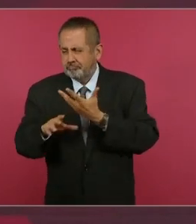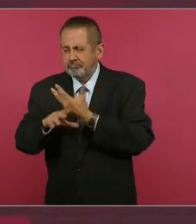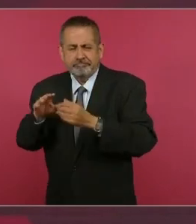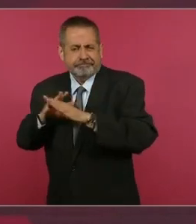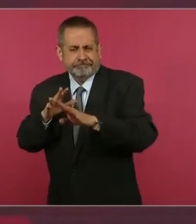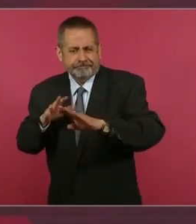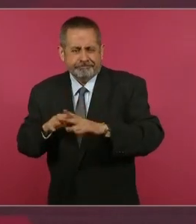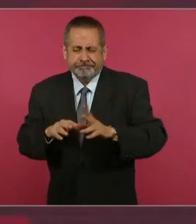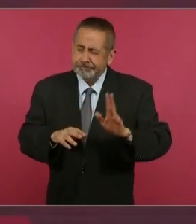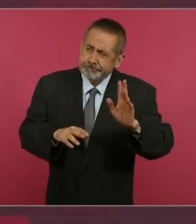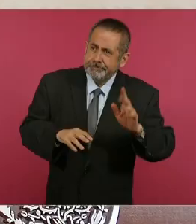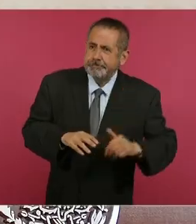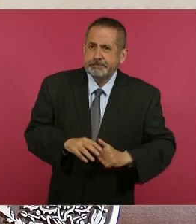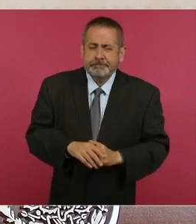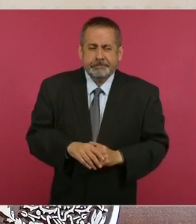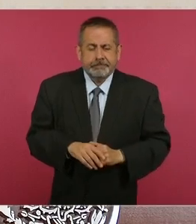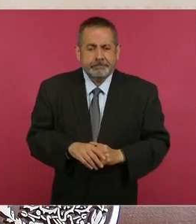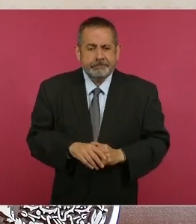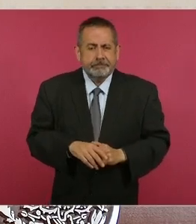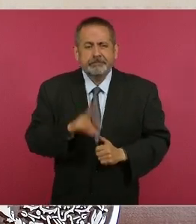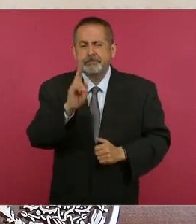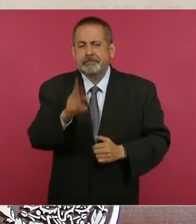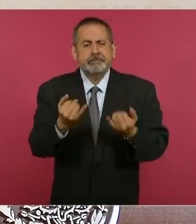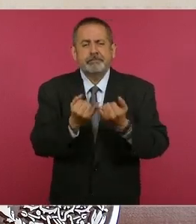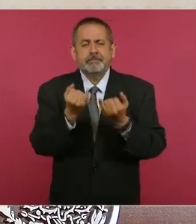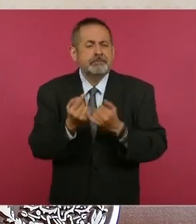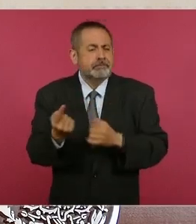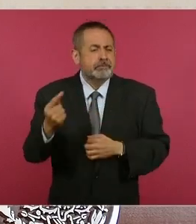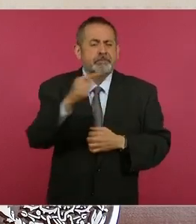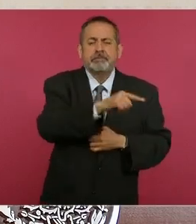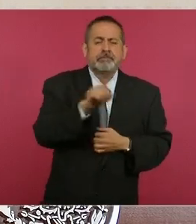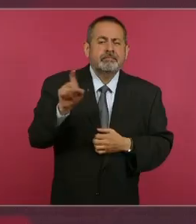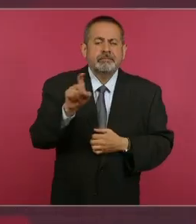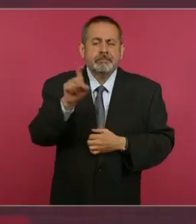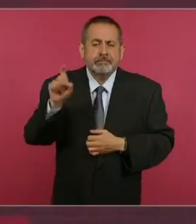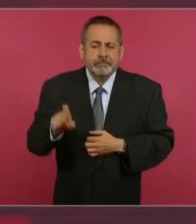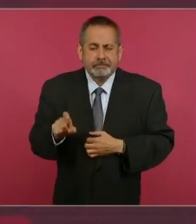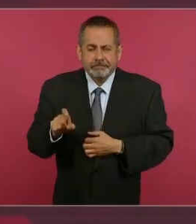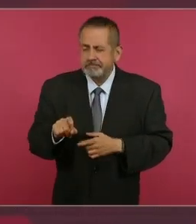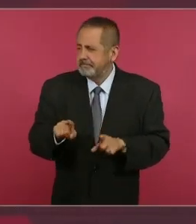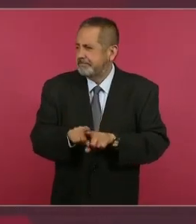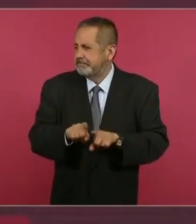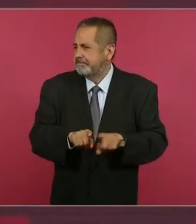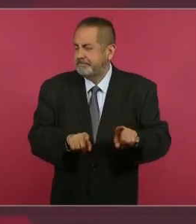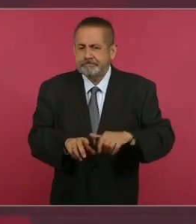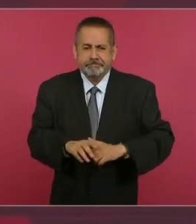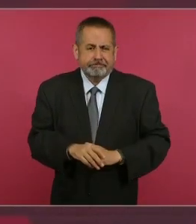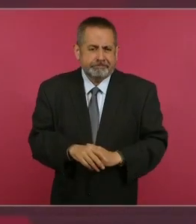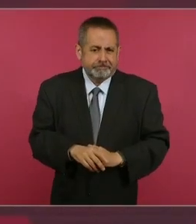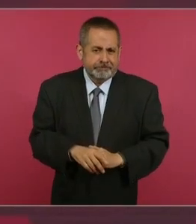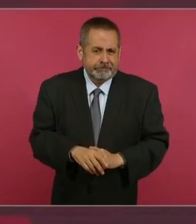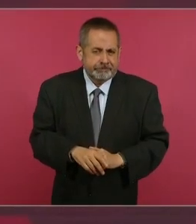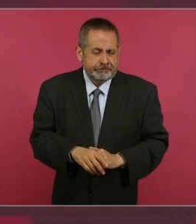antimigratoria, igual que el gobernador de Texas. y